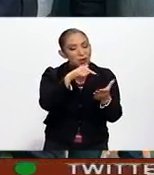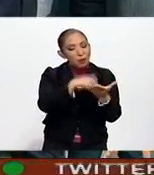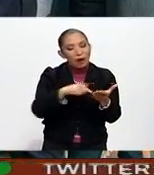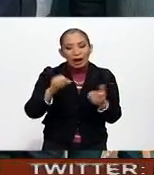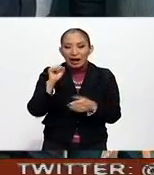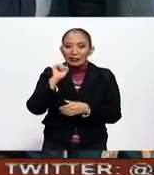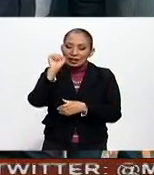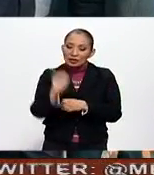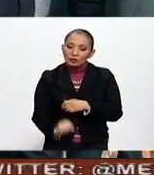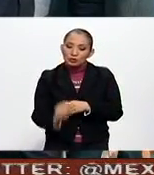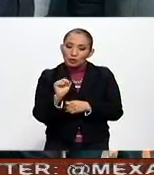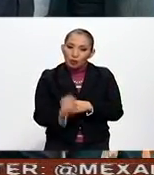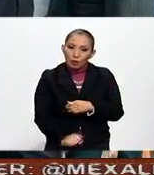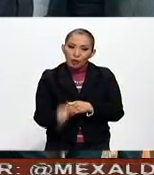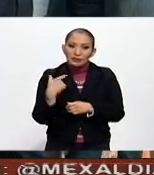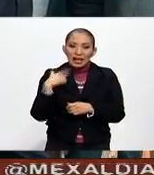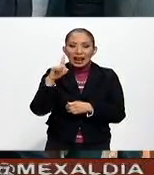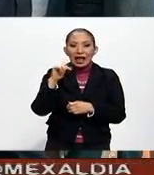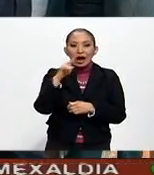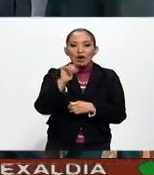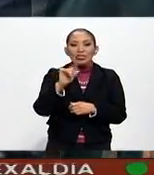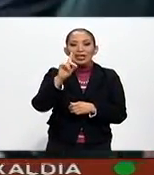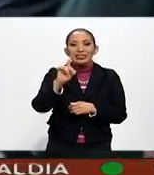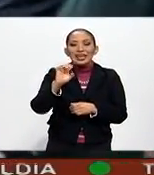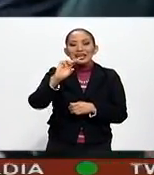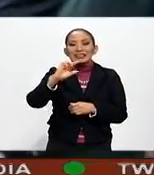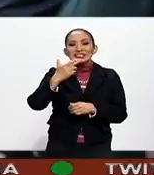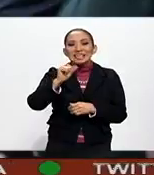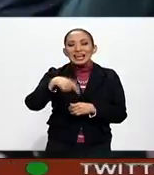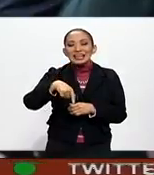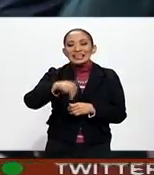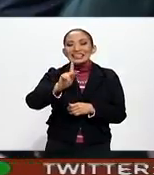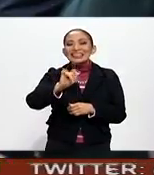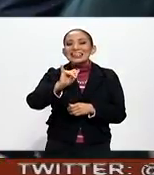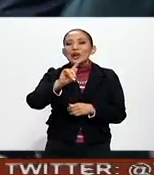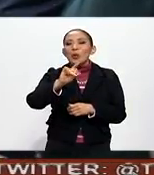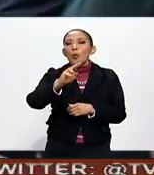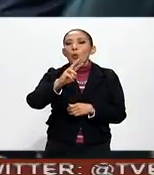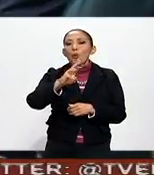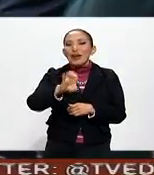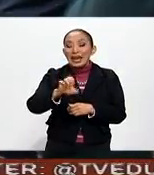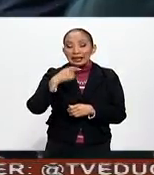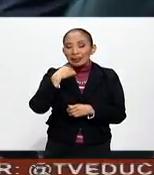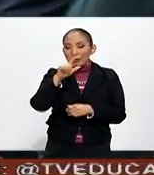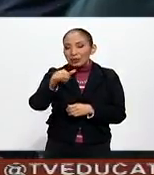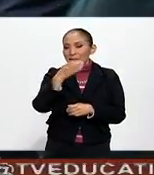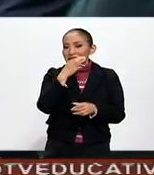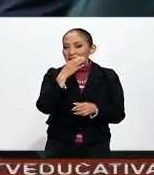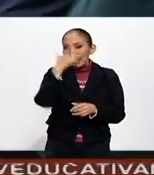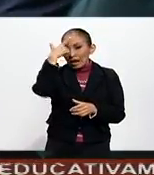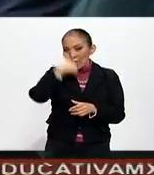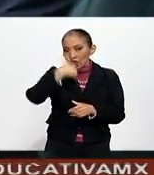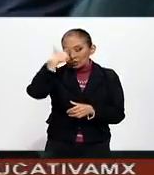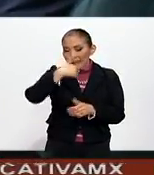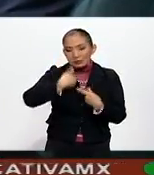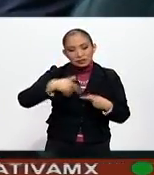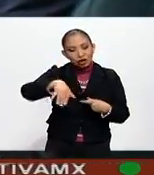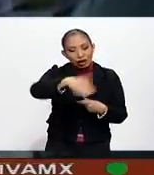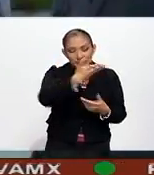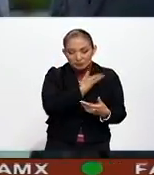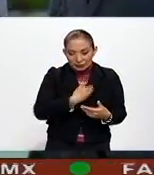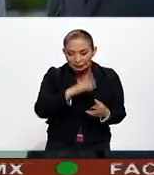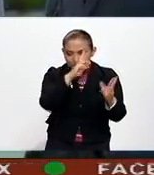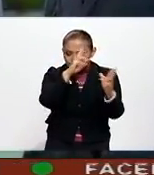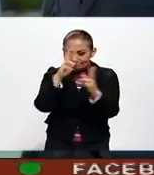región sureña de los lagos de Chanquihue. Por la noche se brindó una cena privada en honor de los jefes de Estado